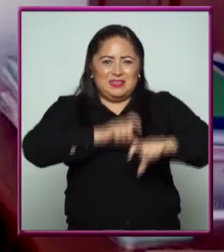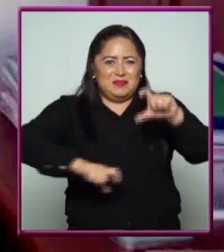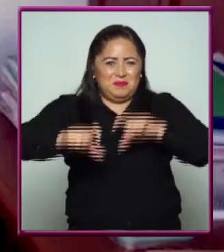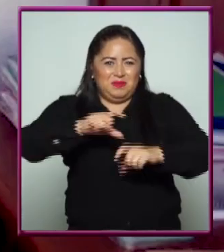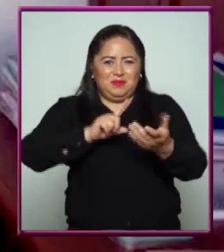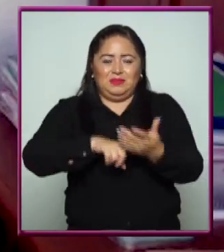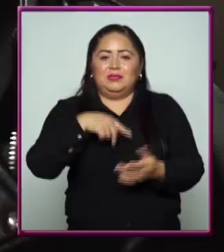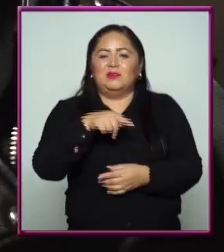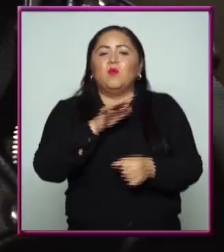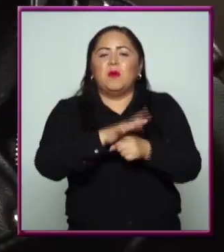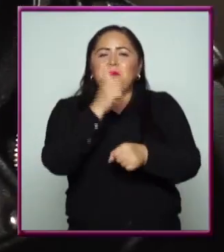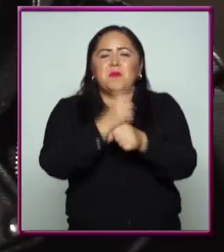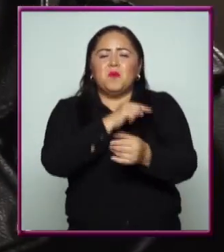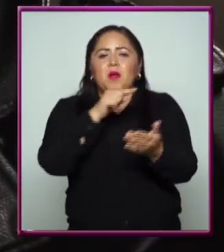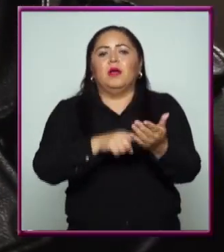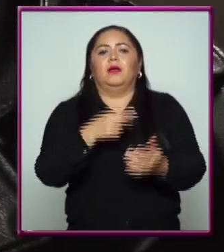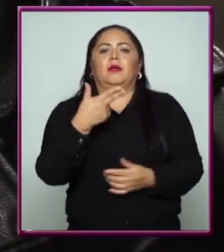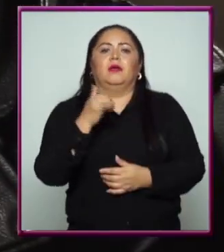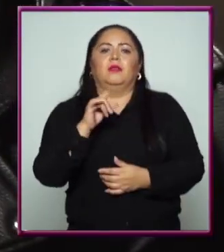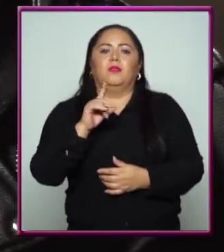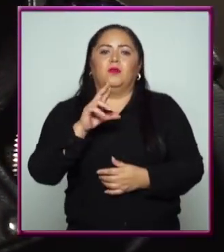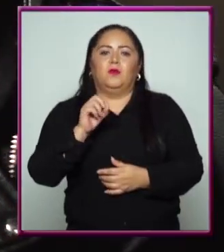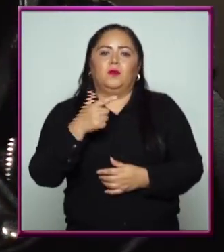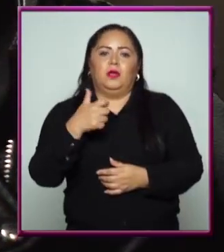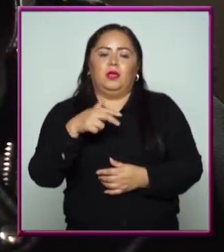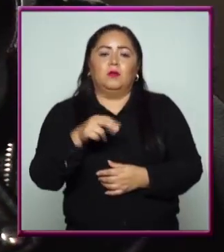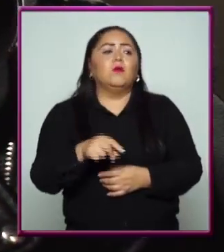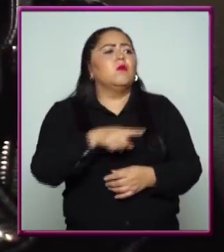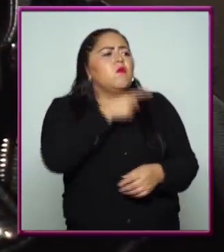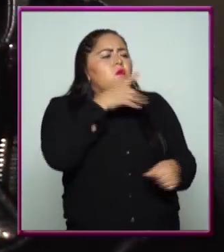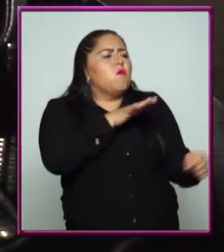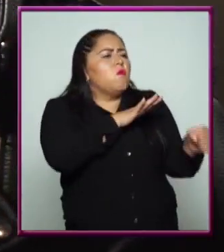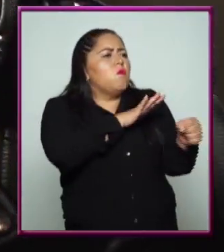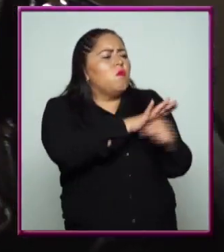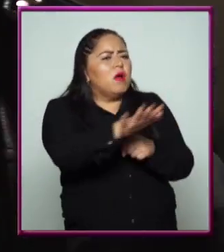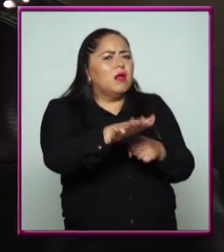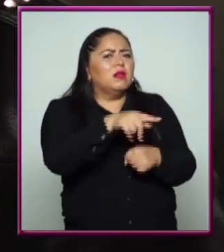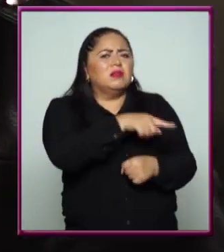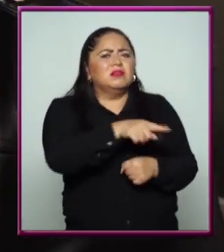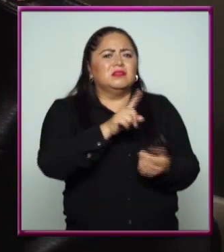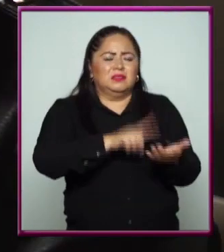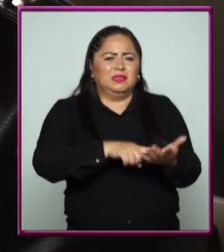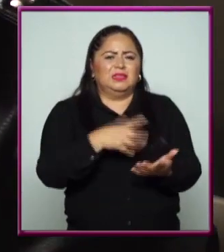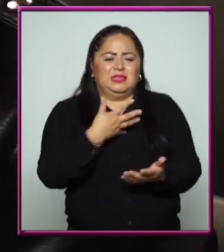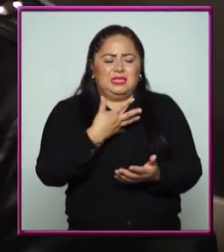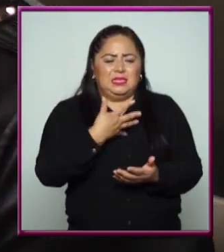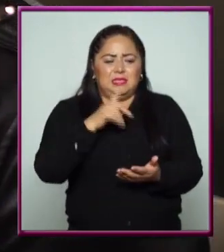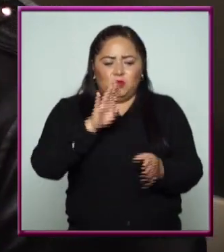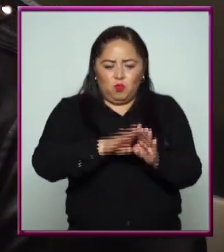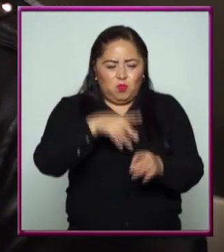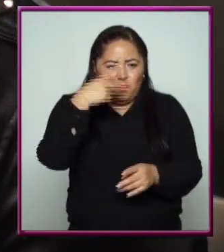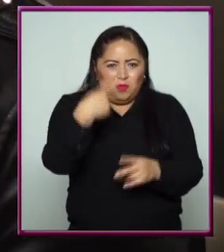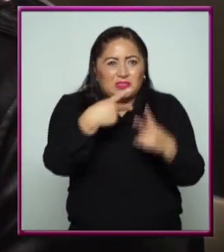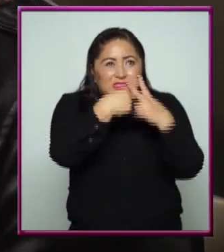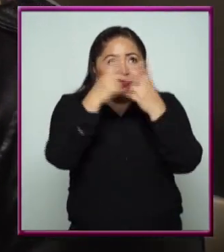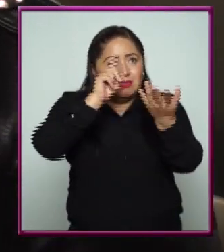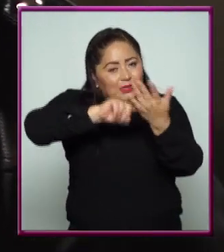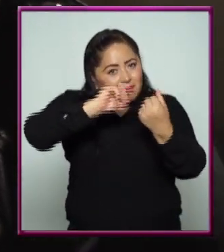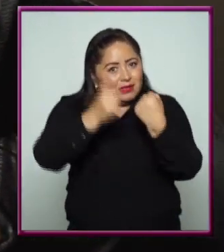el hidrógeno. Doctora, ¿y cuáles son los elementos que tienen su origen en nuestra propia